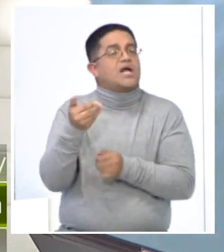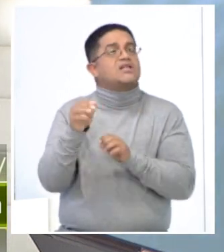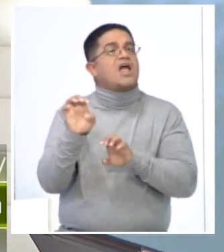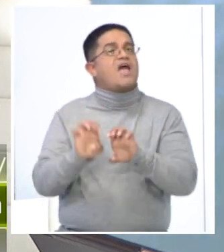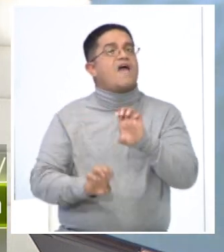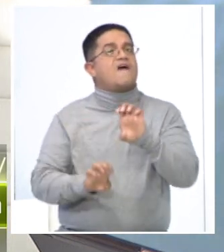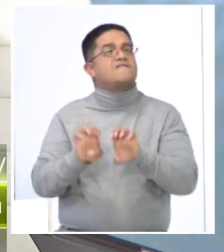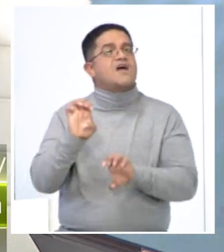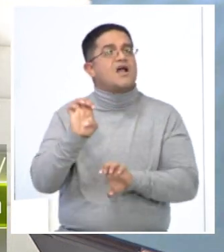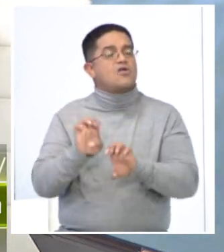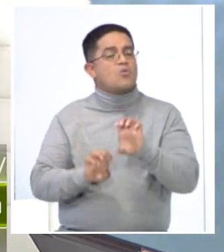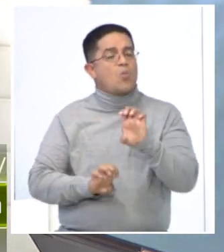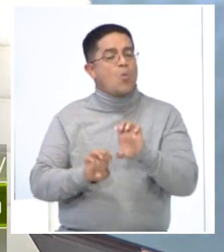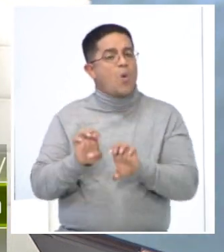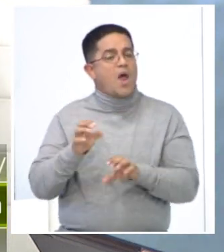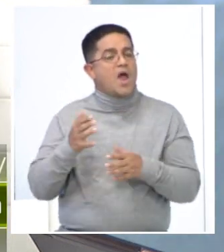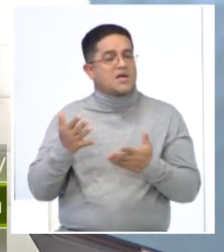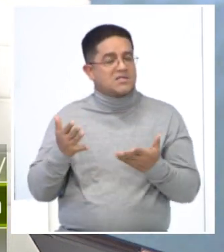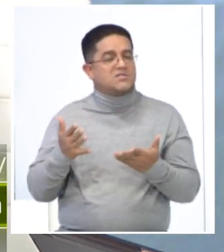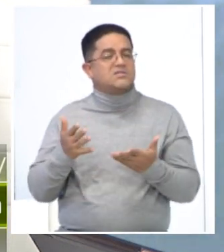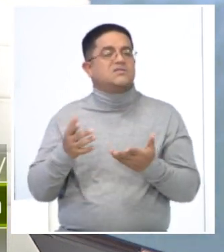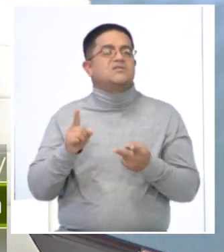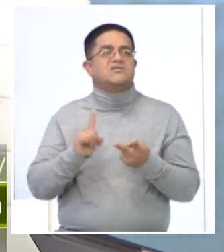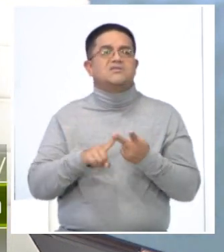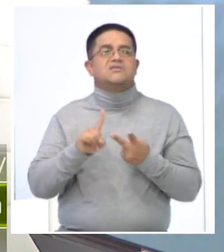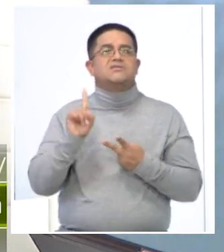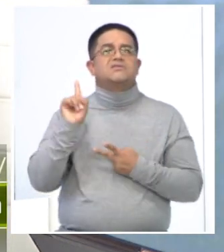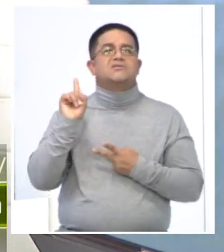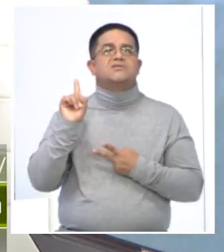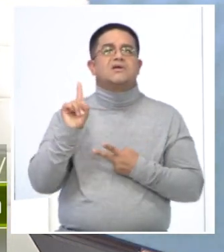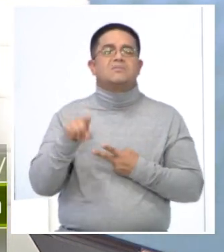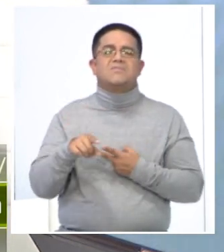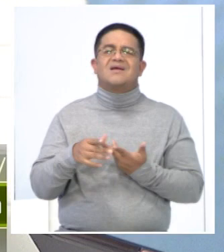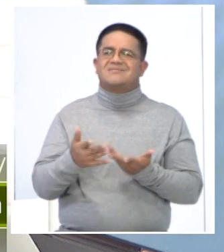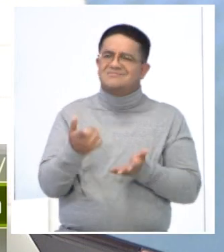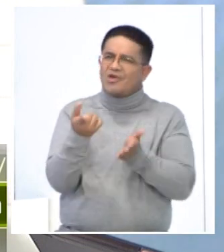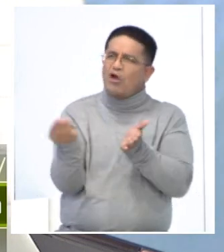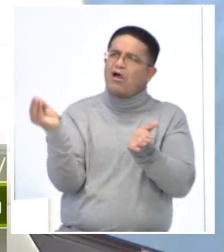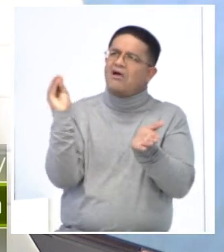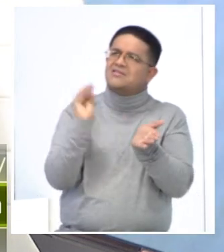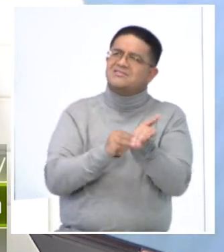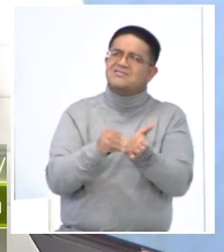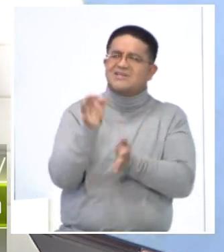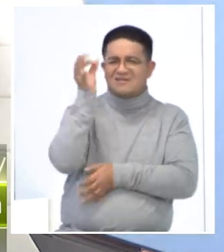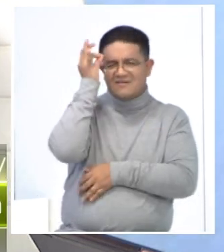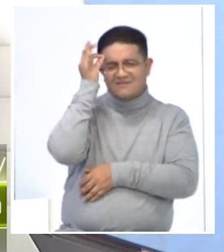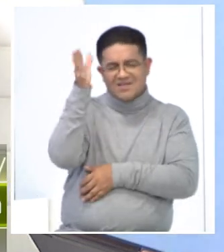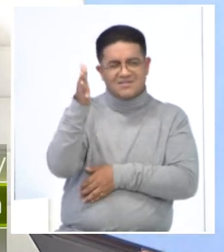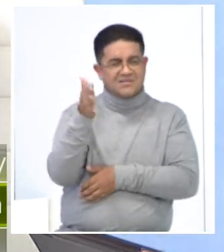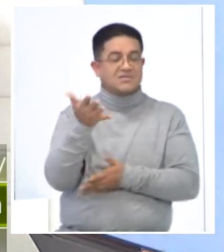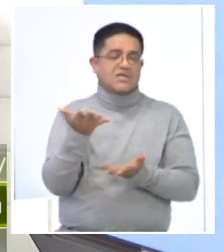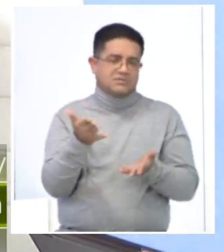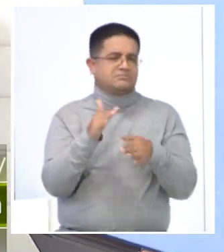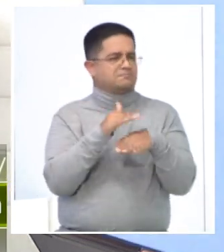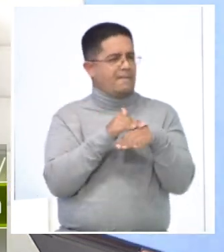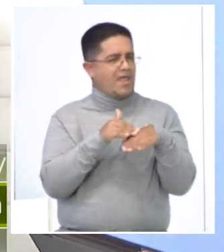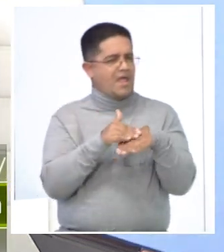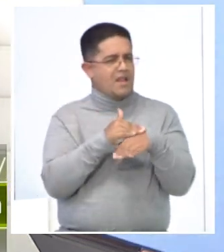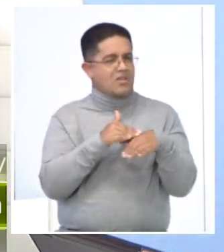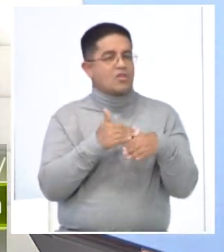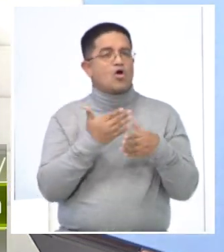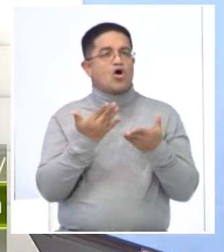Jaime Torres Alfredo y comentarios así como del que escriben pero vas a seguir Abigail y yo te voy a decir me perdonan lo